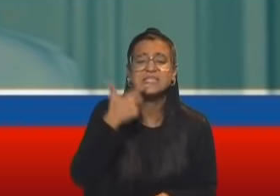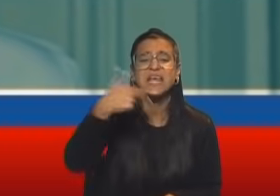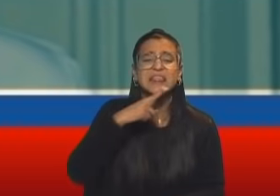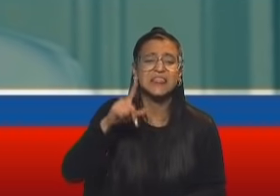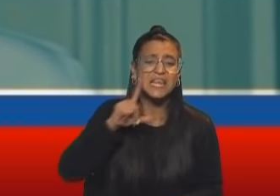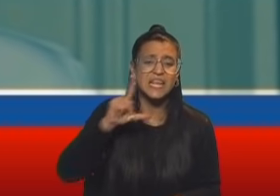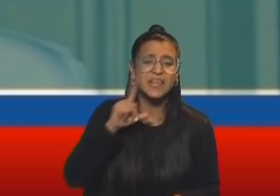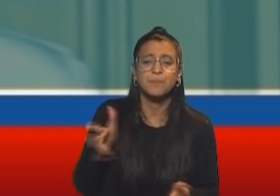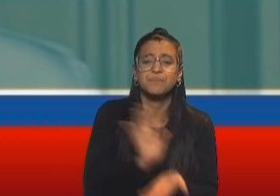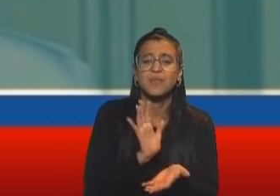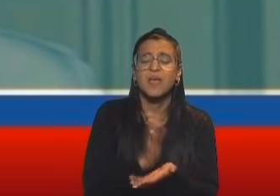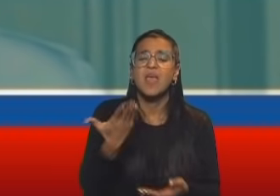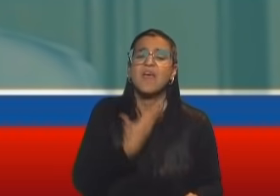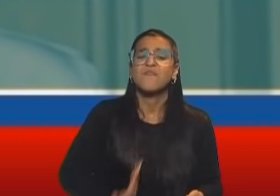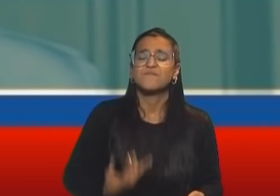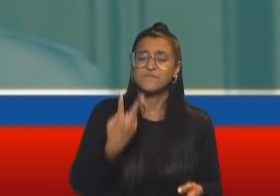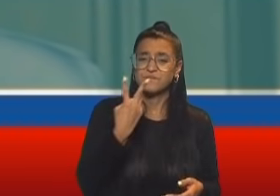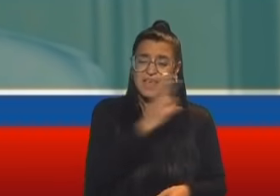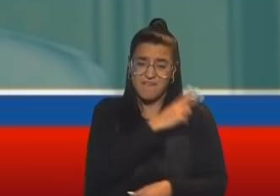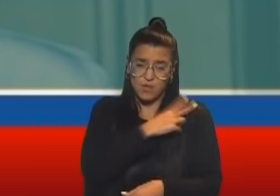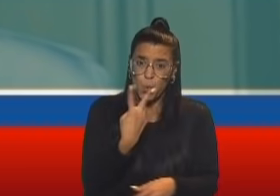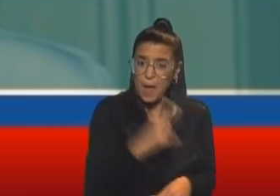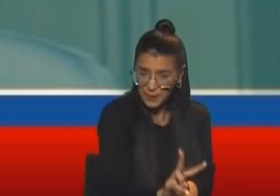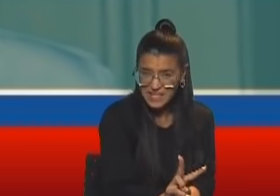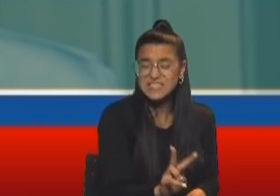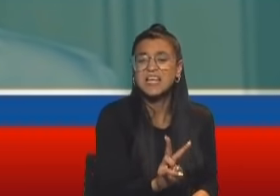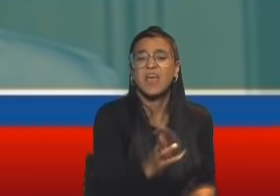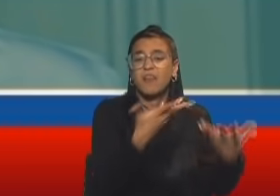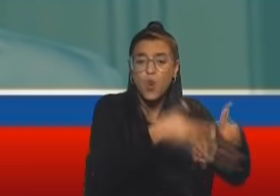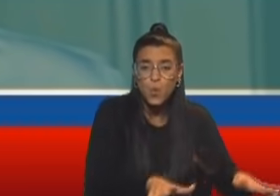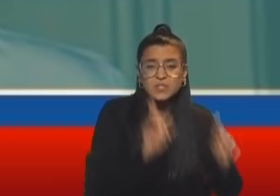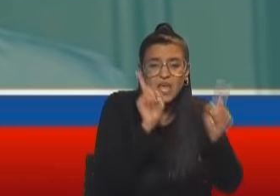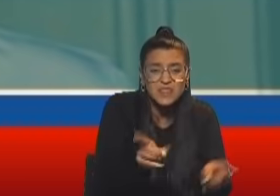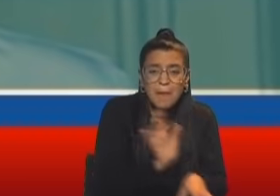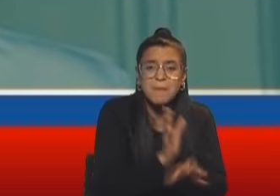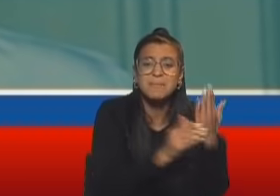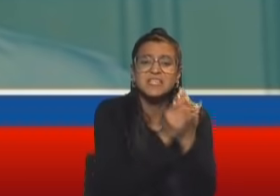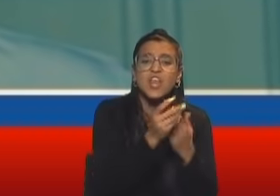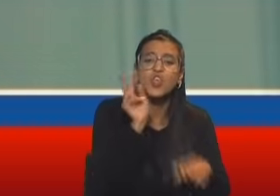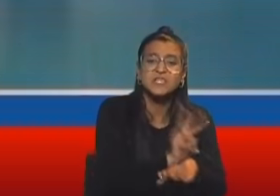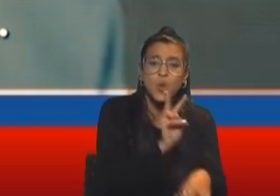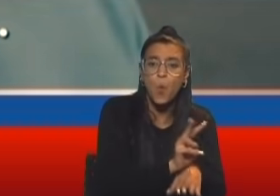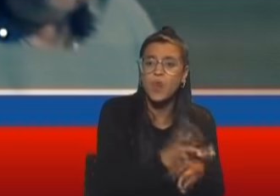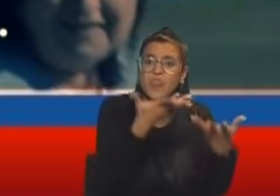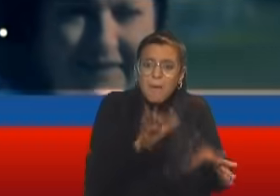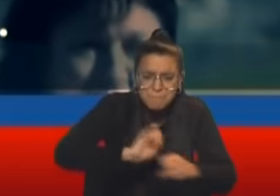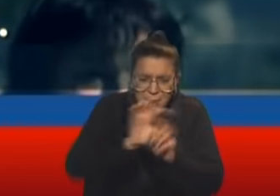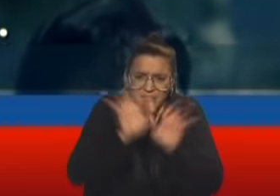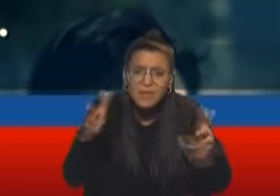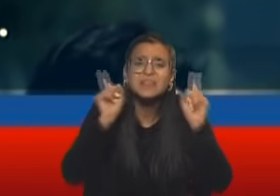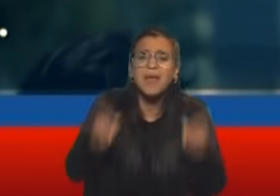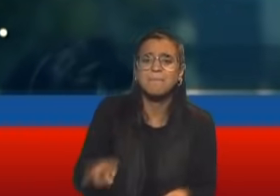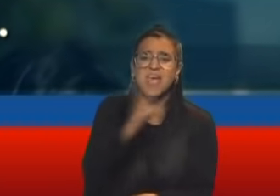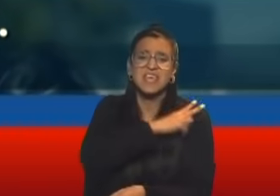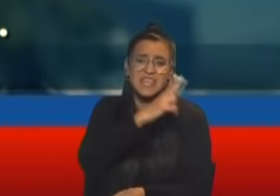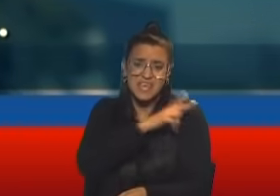Santilli haya renunciado a la vicejefatura de gobierno y al Ministerio de Seguridad en plena pandemia. Y también me parece mal que el jefe de gobierno esté